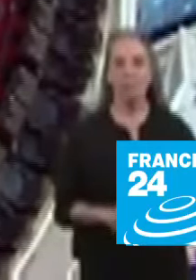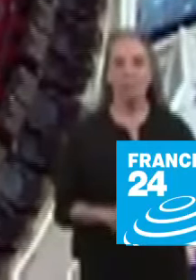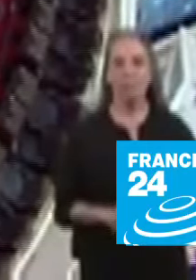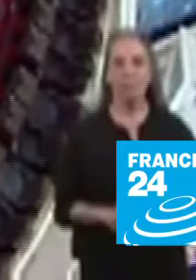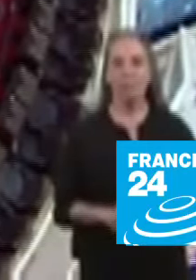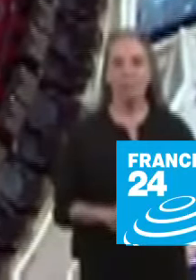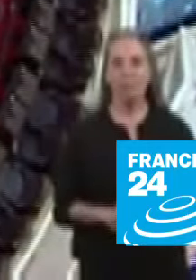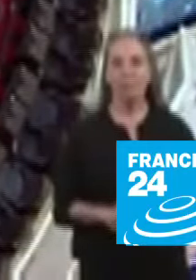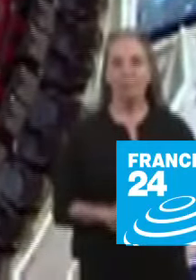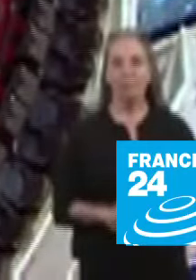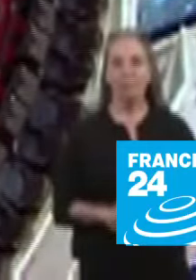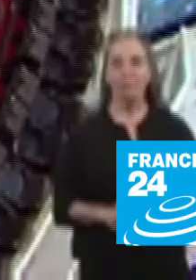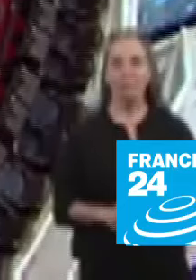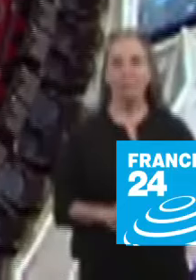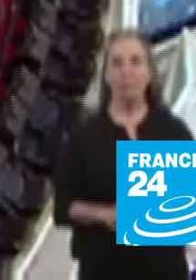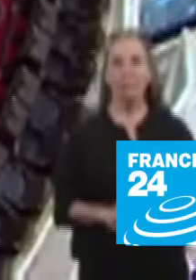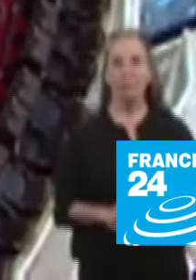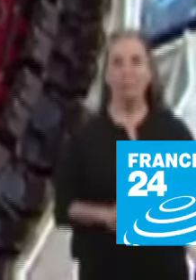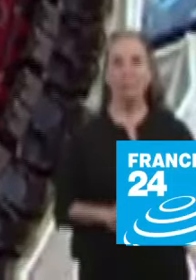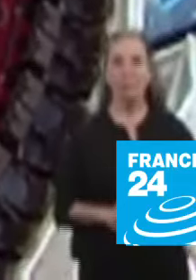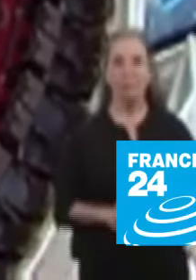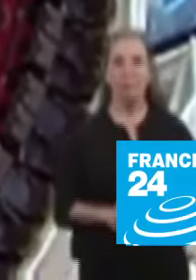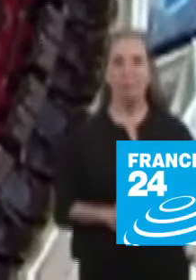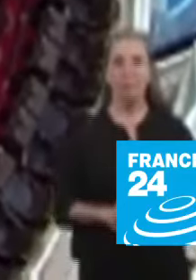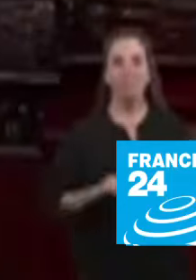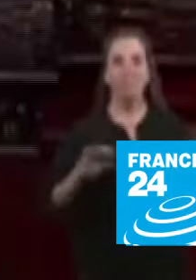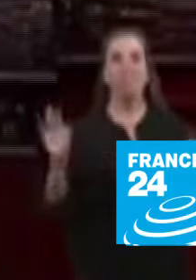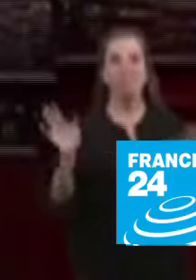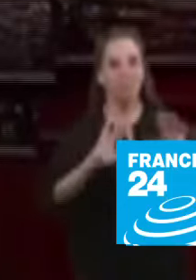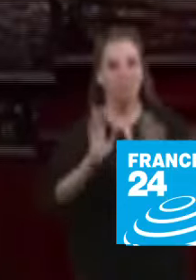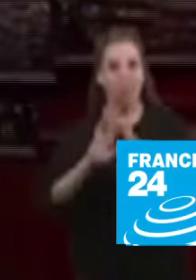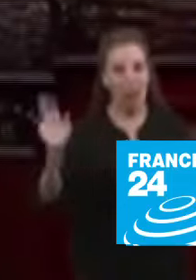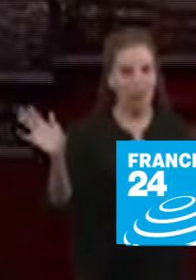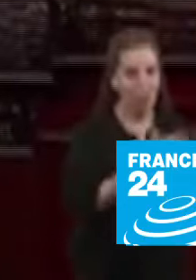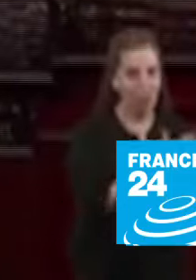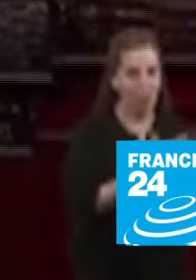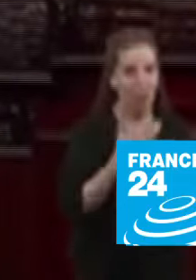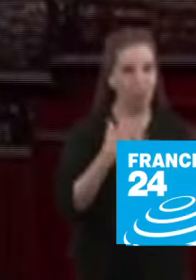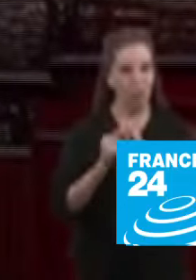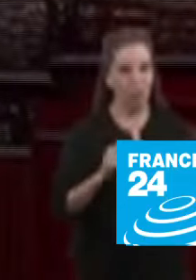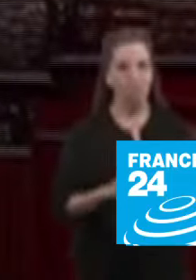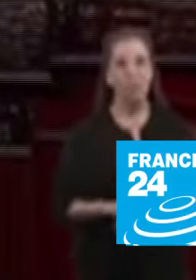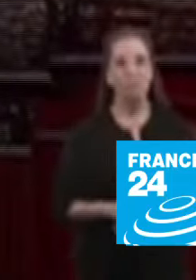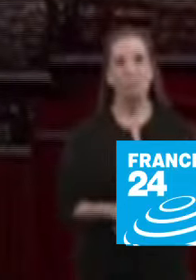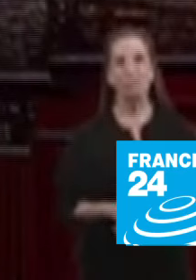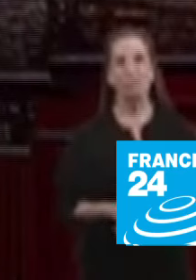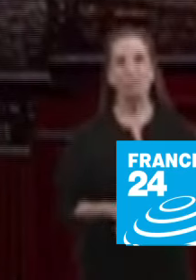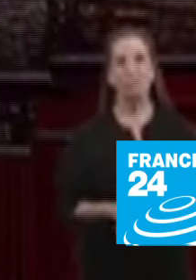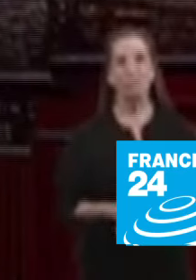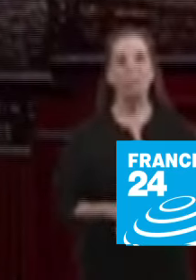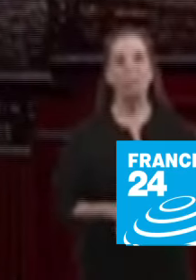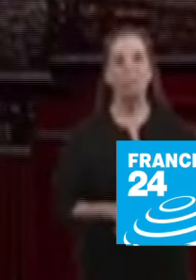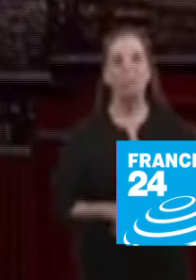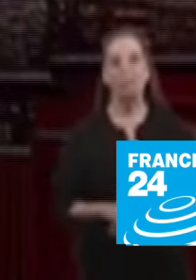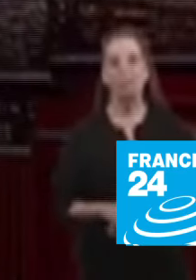ministro de economía y no ante el pleno o ante la cámara sino ante la comisión de presupuesto Así que eso es una cosa bastante interesante y é